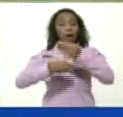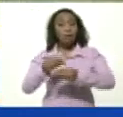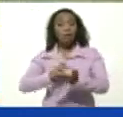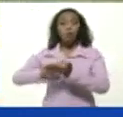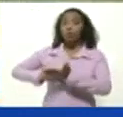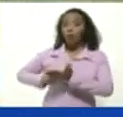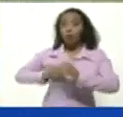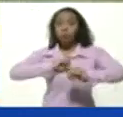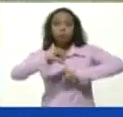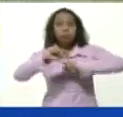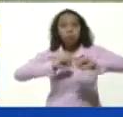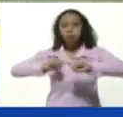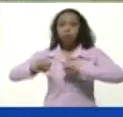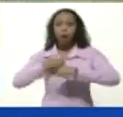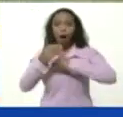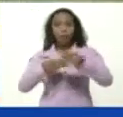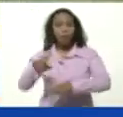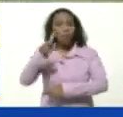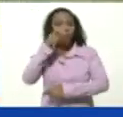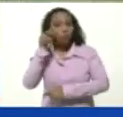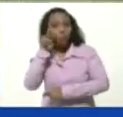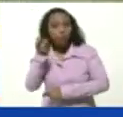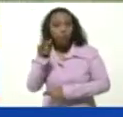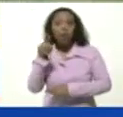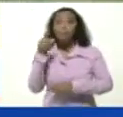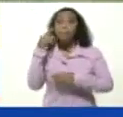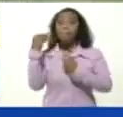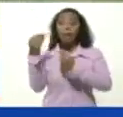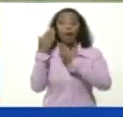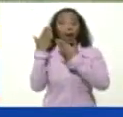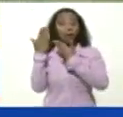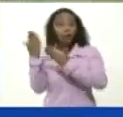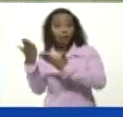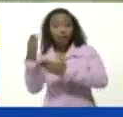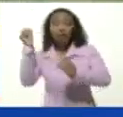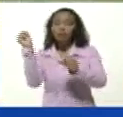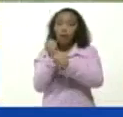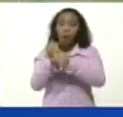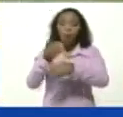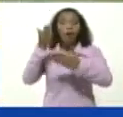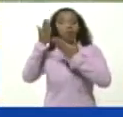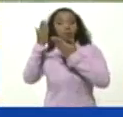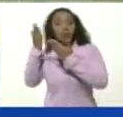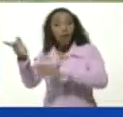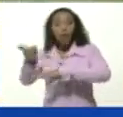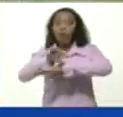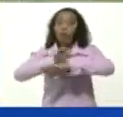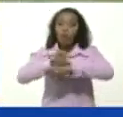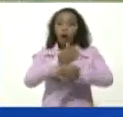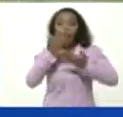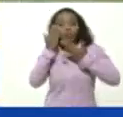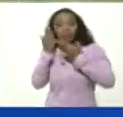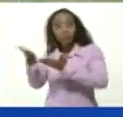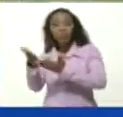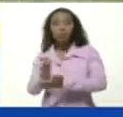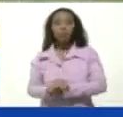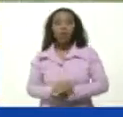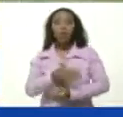resuelve, garantiza, supervisa. ¿Se dan cuenta? Para eso es eso se llama gobernar. Gobernar.